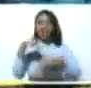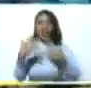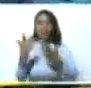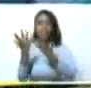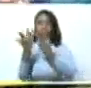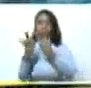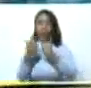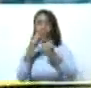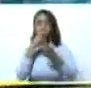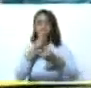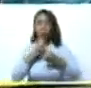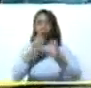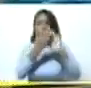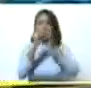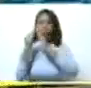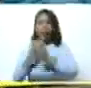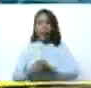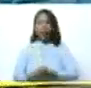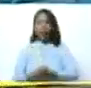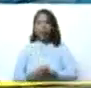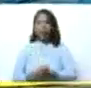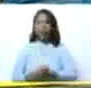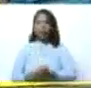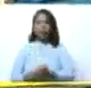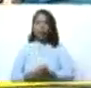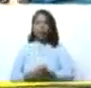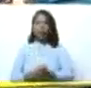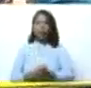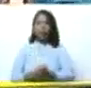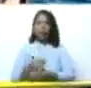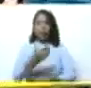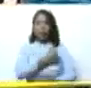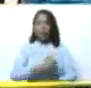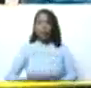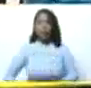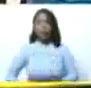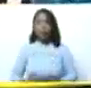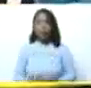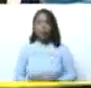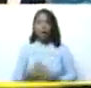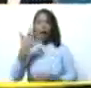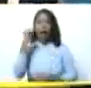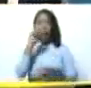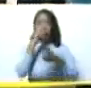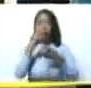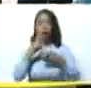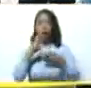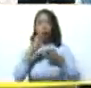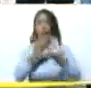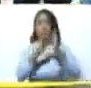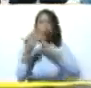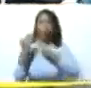tú de los bancos comunales, Arriaza? Presidente, hay bancos comunales